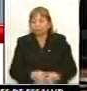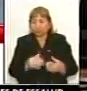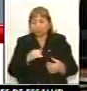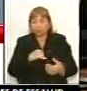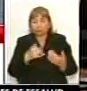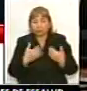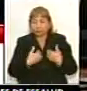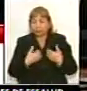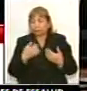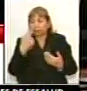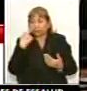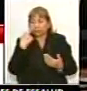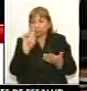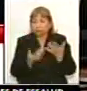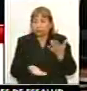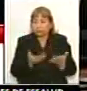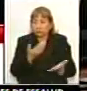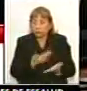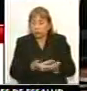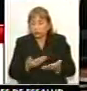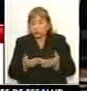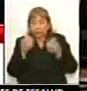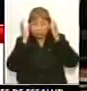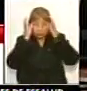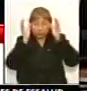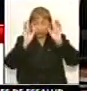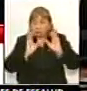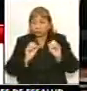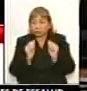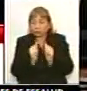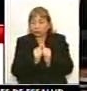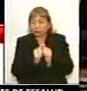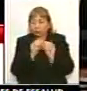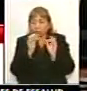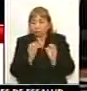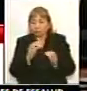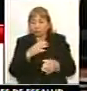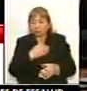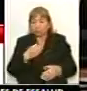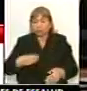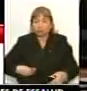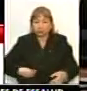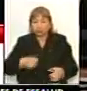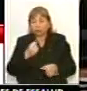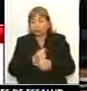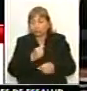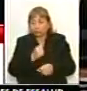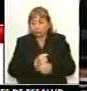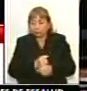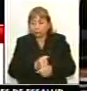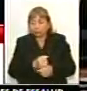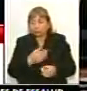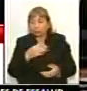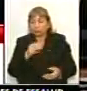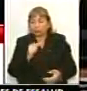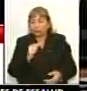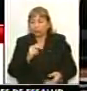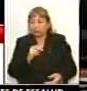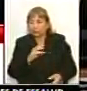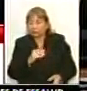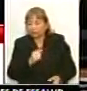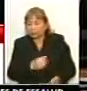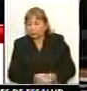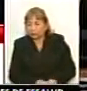que nos ponemos de acuerdo con una apreciación que dé el ministro de Trabajo, el superintendente de AFP, si podamos